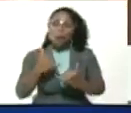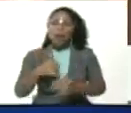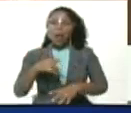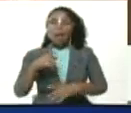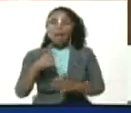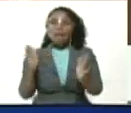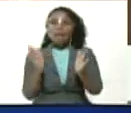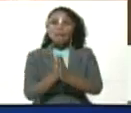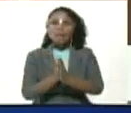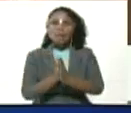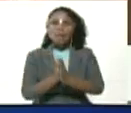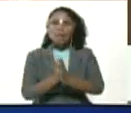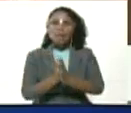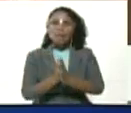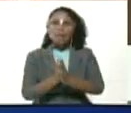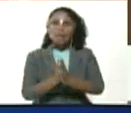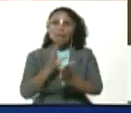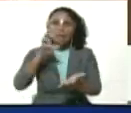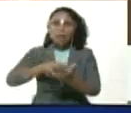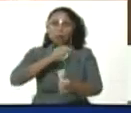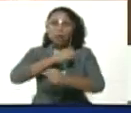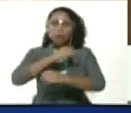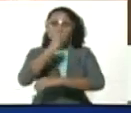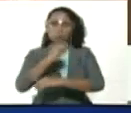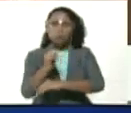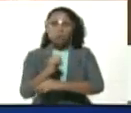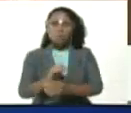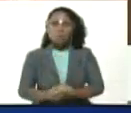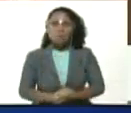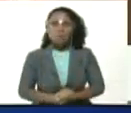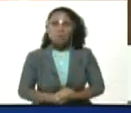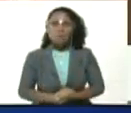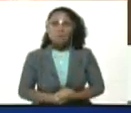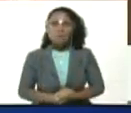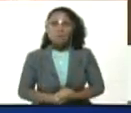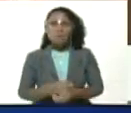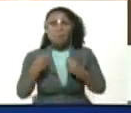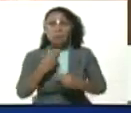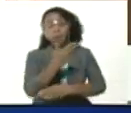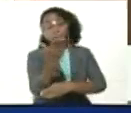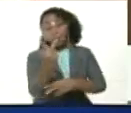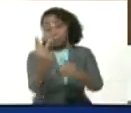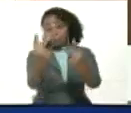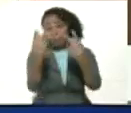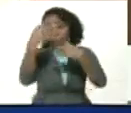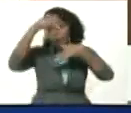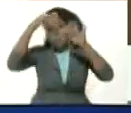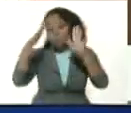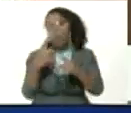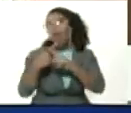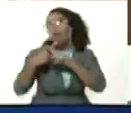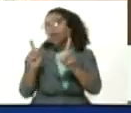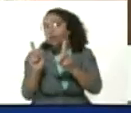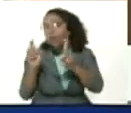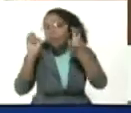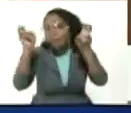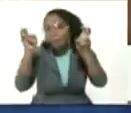Francisco, Estado Zulia, para que ustedes vean otro sector